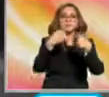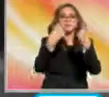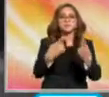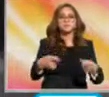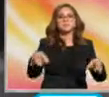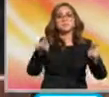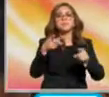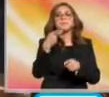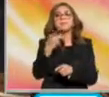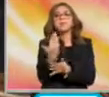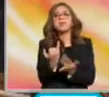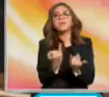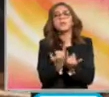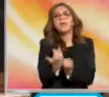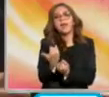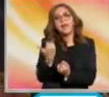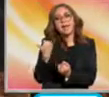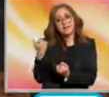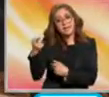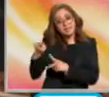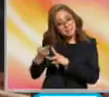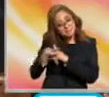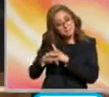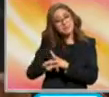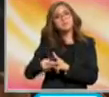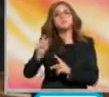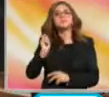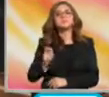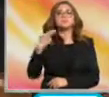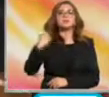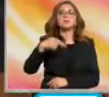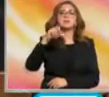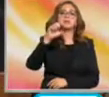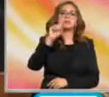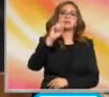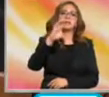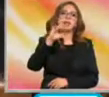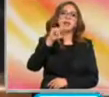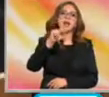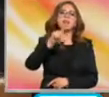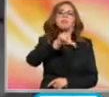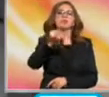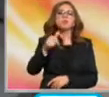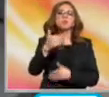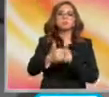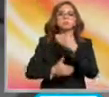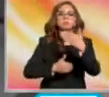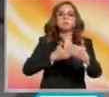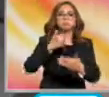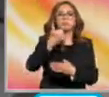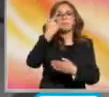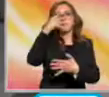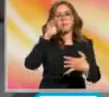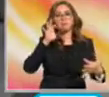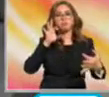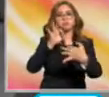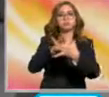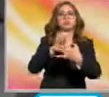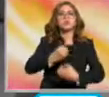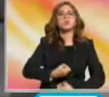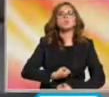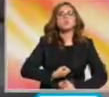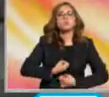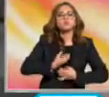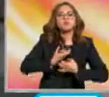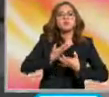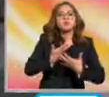clasicismo y un poquito antes, que claro, empezó siendo sacra, o sea, por supuesto, pero después evolucionó para conectarse en la poesía en su más extenso sentido. Y